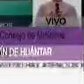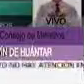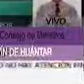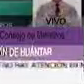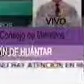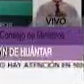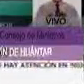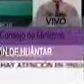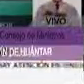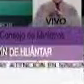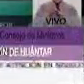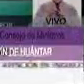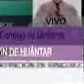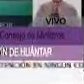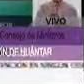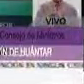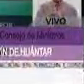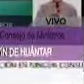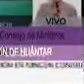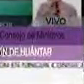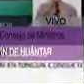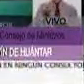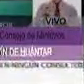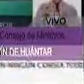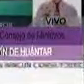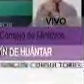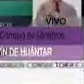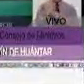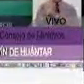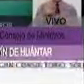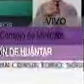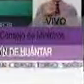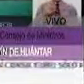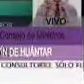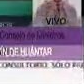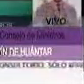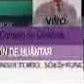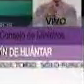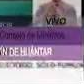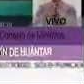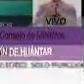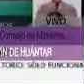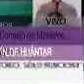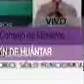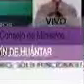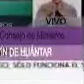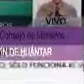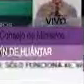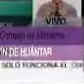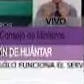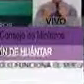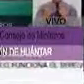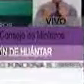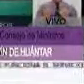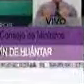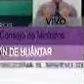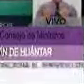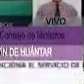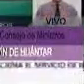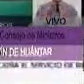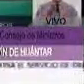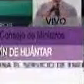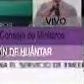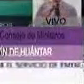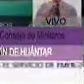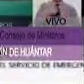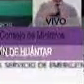nuestra posición en esa reunión, la defensa del Perú y no la defensa de ningún tema subalterno. Quiero informarles también que el día de hoy vamos a presentar una